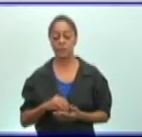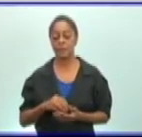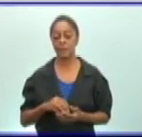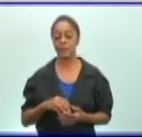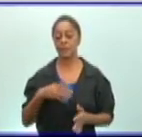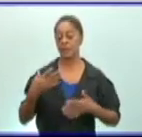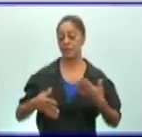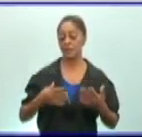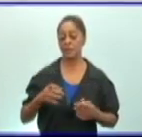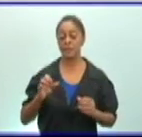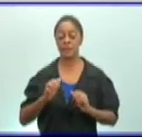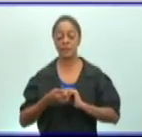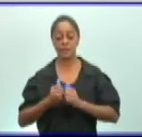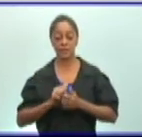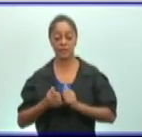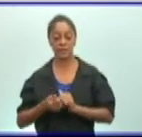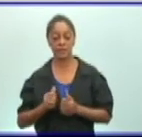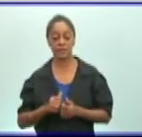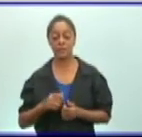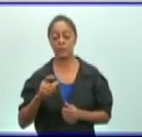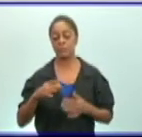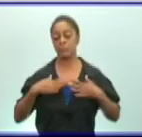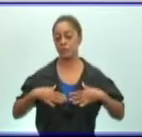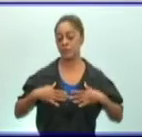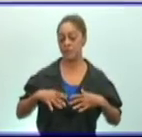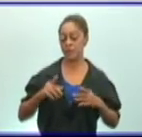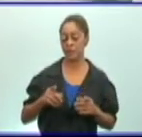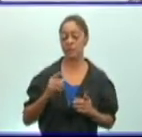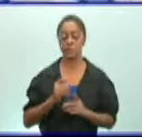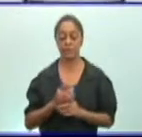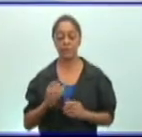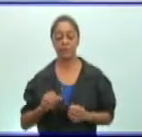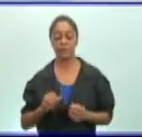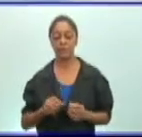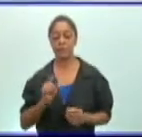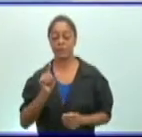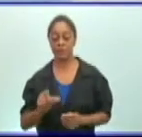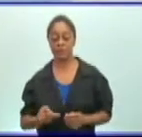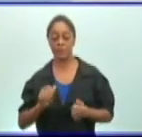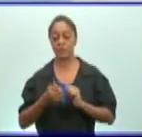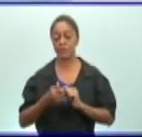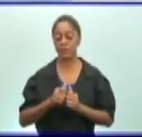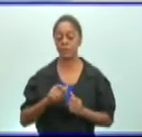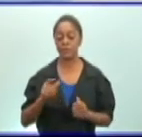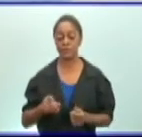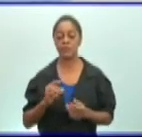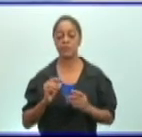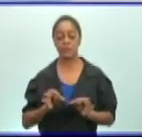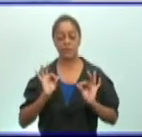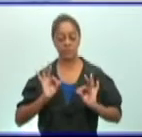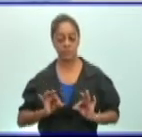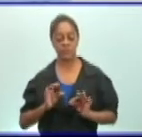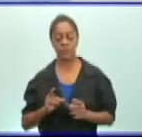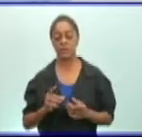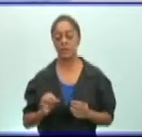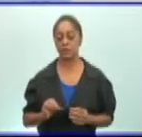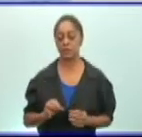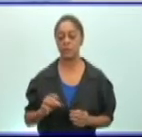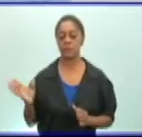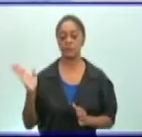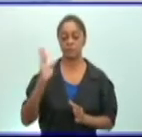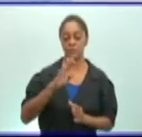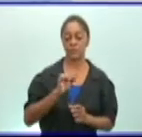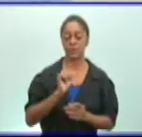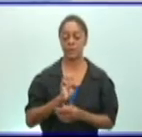de la competición se promulgaba una tregua, para permitir a los atletas viajar en condiciones de seguridad desde sus polis hasta